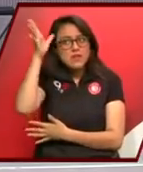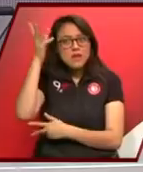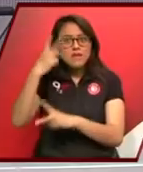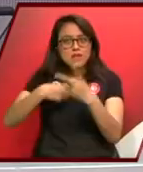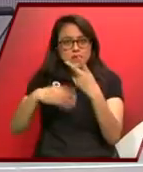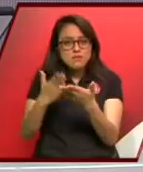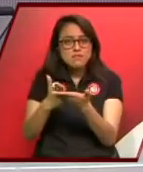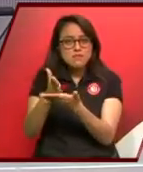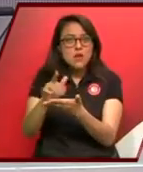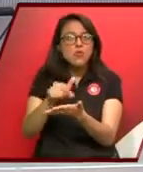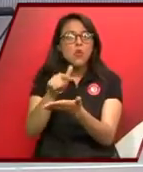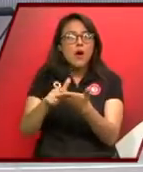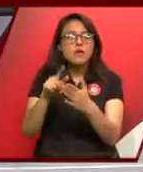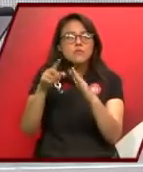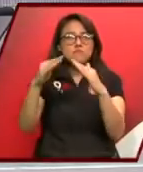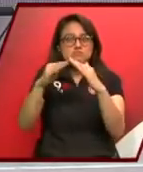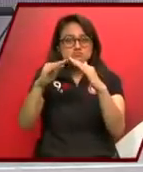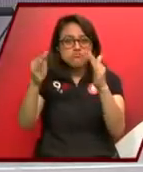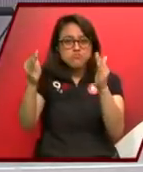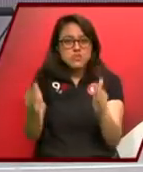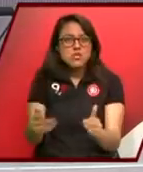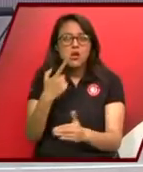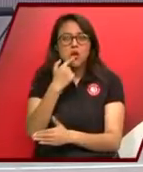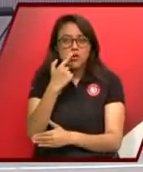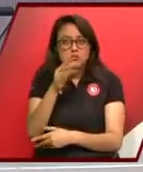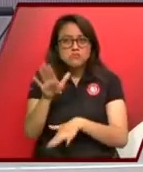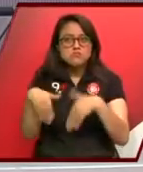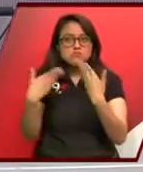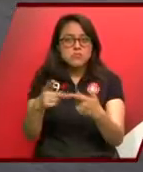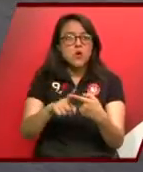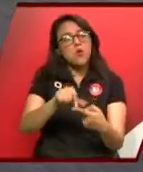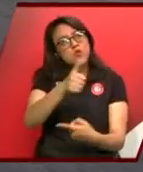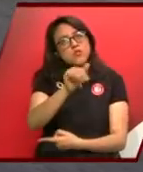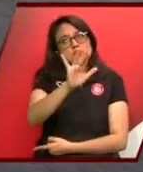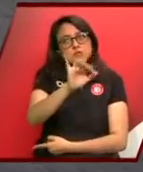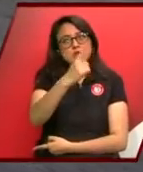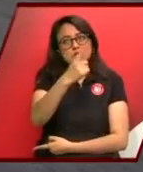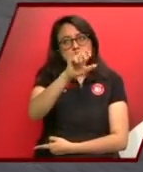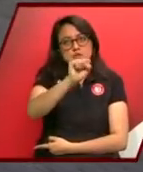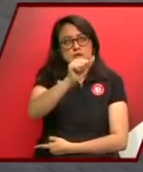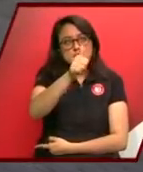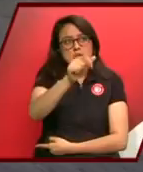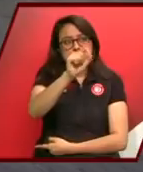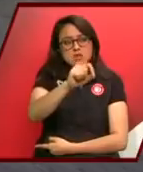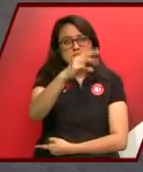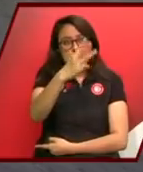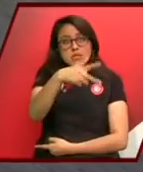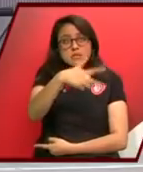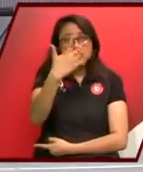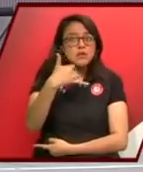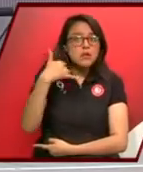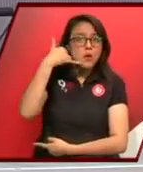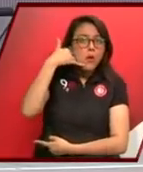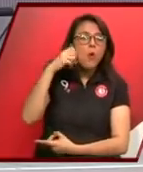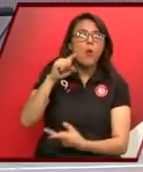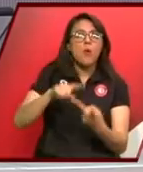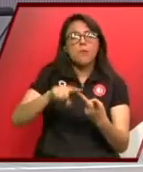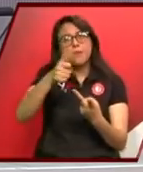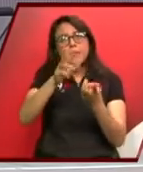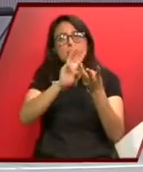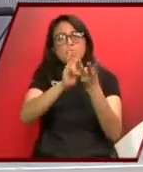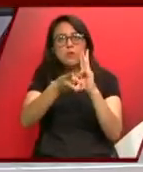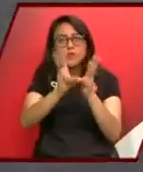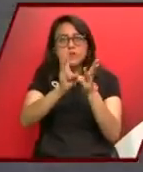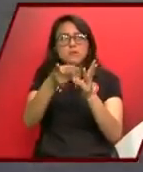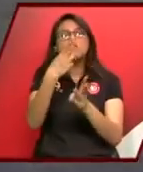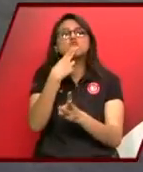para recibirlo. Lo puede atraer a través del 5166-2313, que lo está atendiendo. Lo puede hacer a través del WhatsApp que tiene que